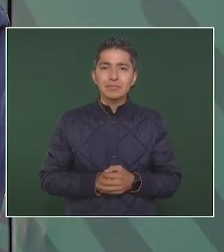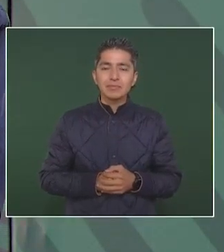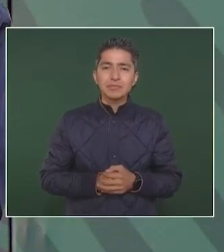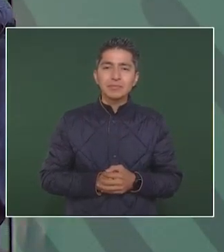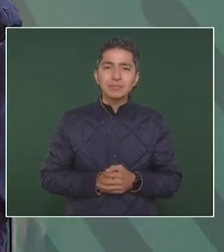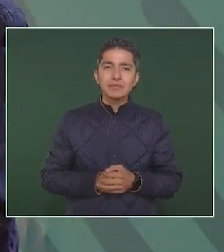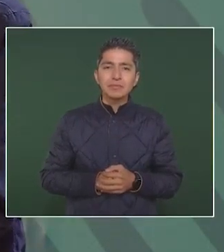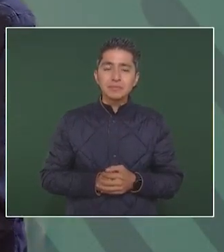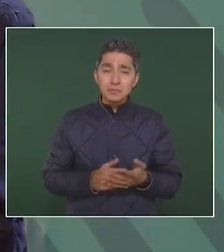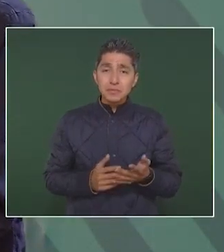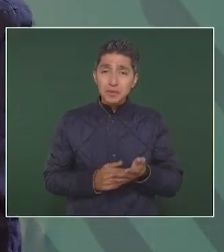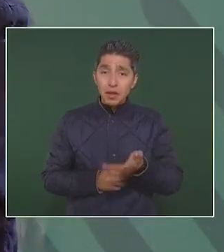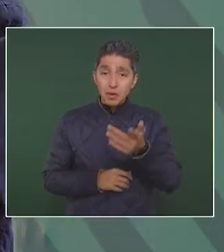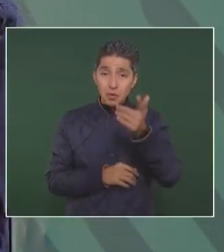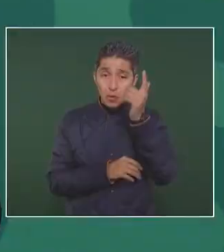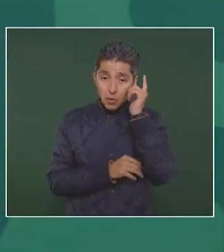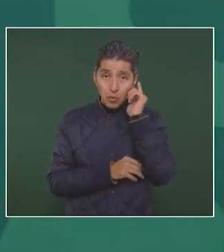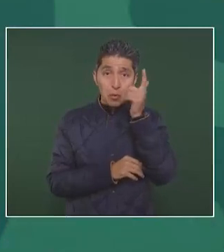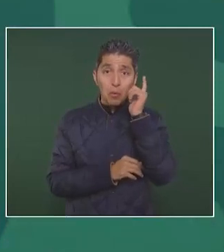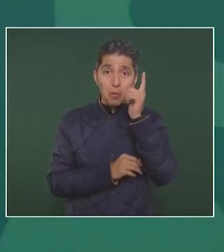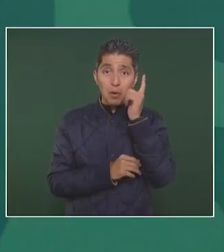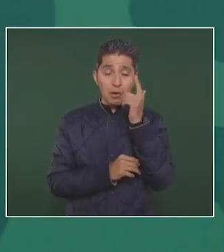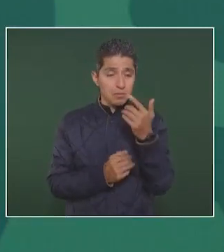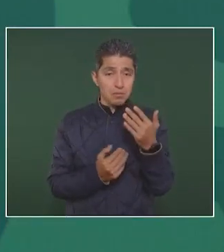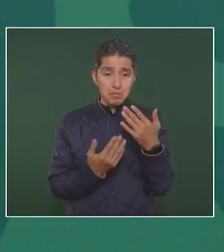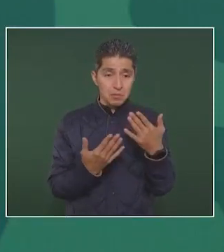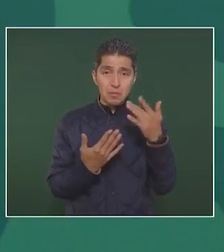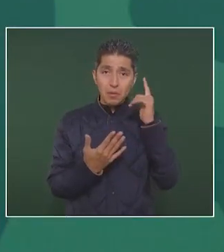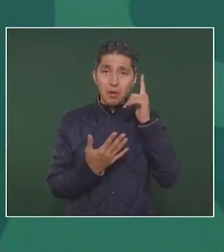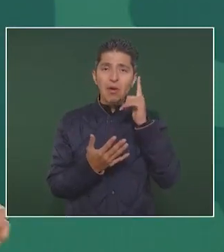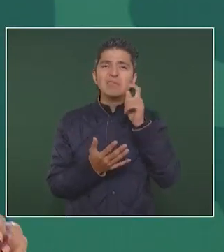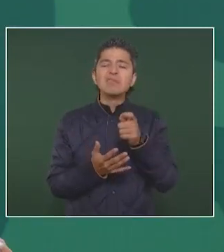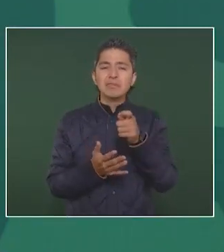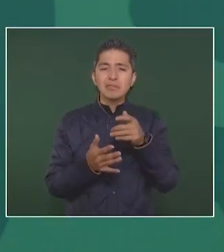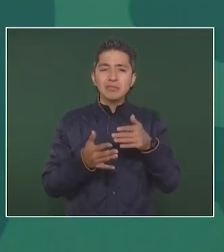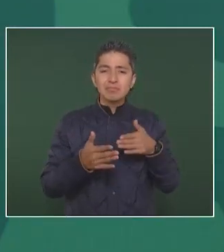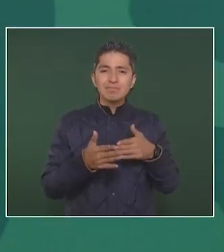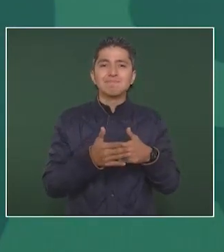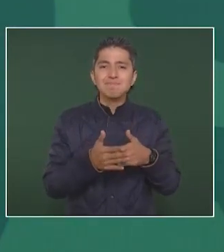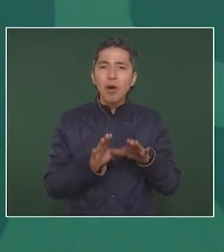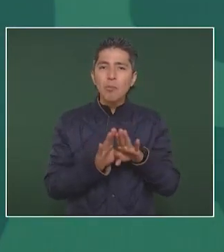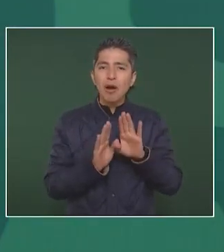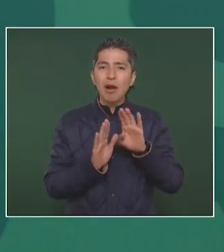Se logró detener la decadencia